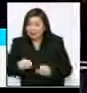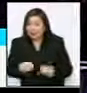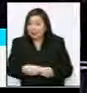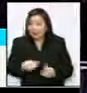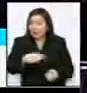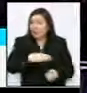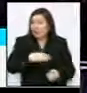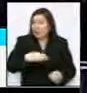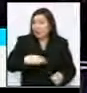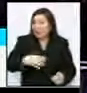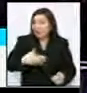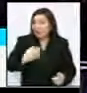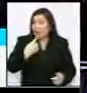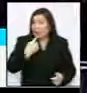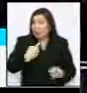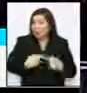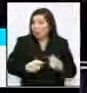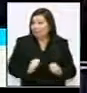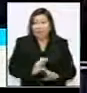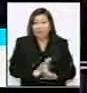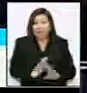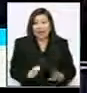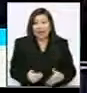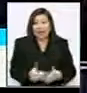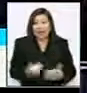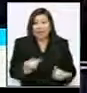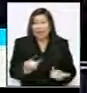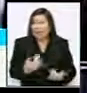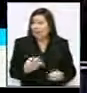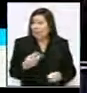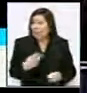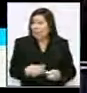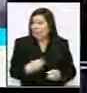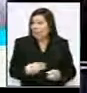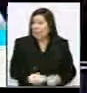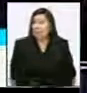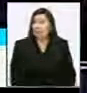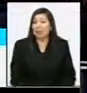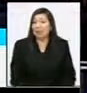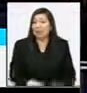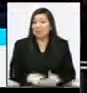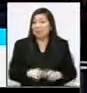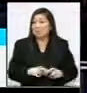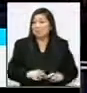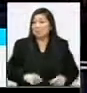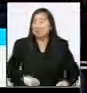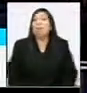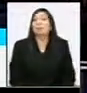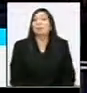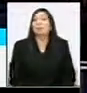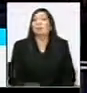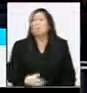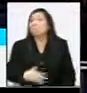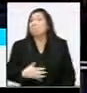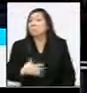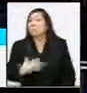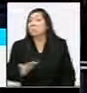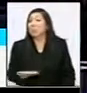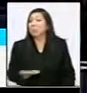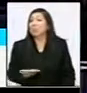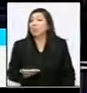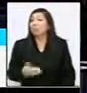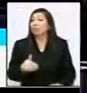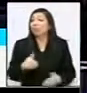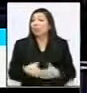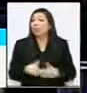ministerial posiblemente no repita, porque ante esa crisis se produce una elección parlamentaria y posiblemente los